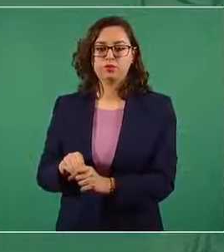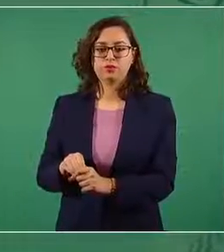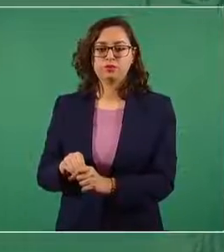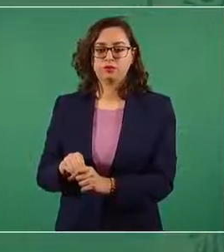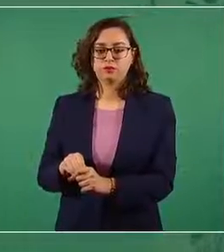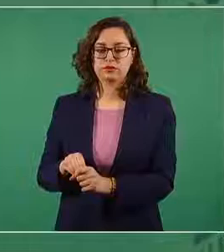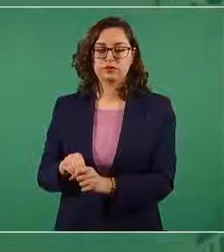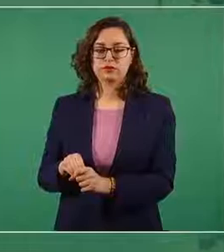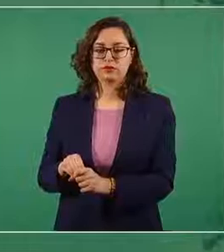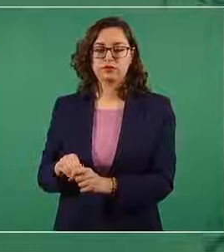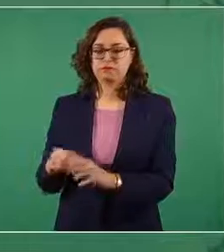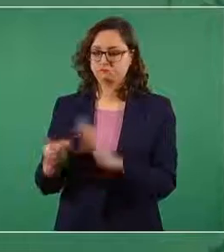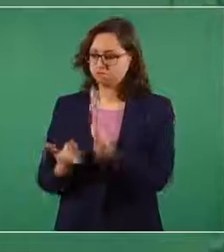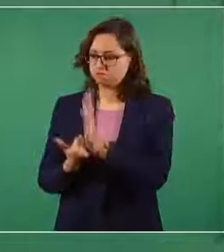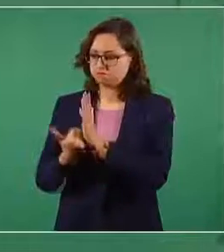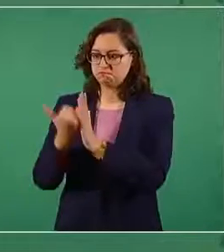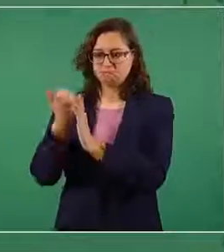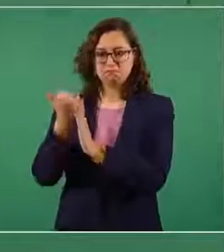entregarse completo.